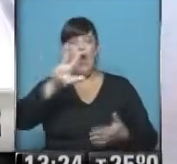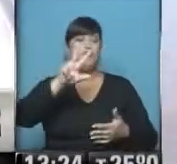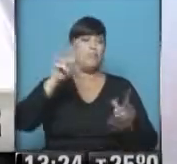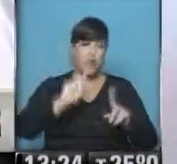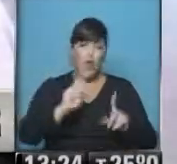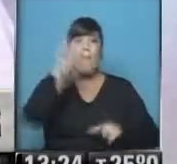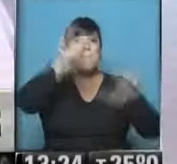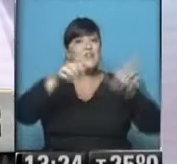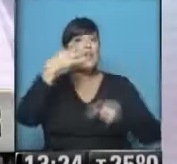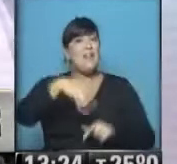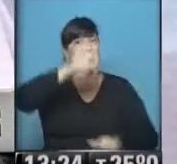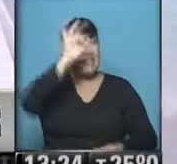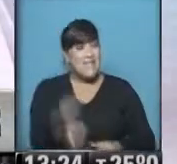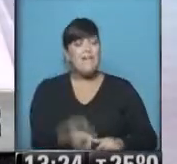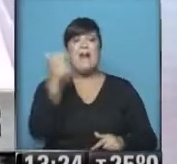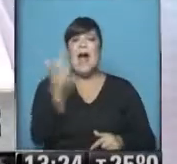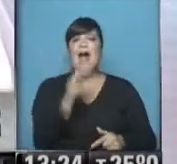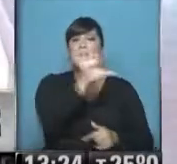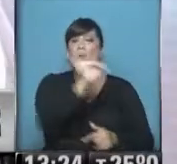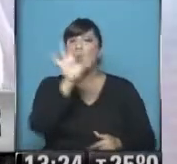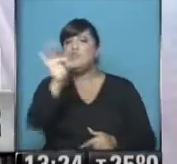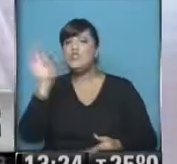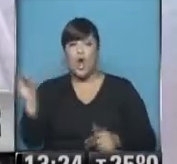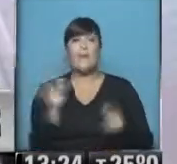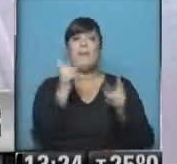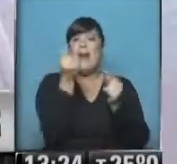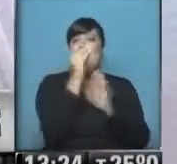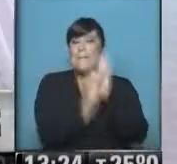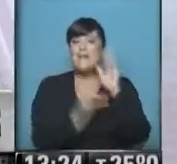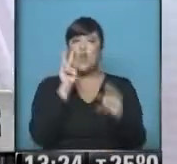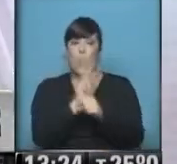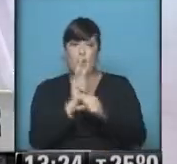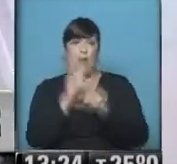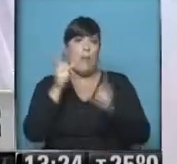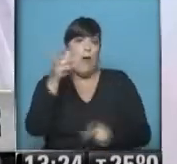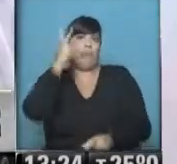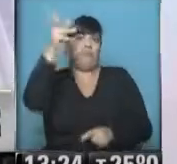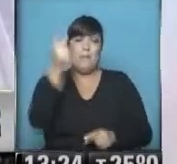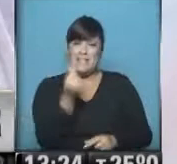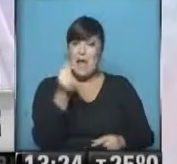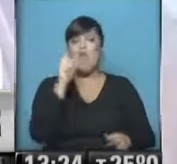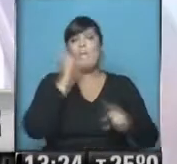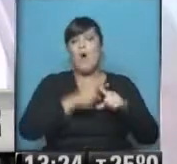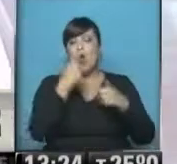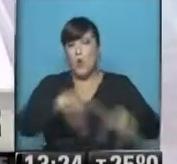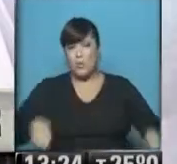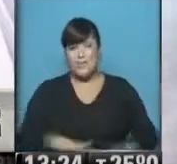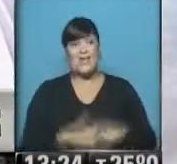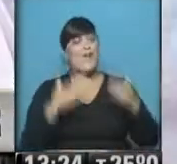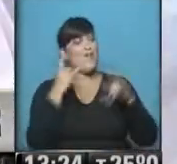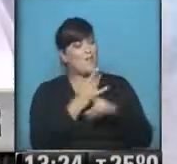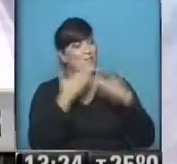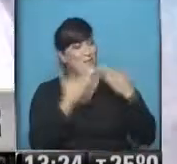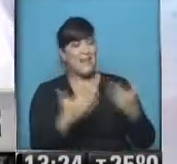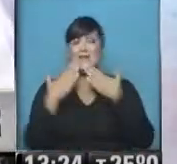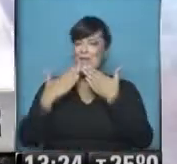lo que tiene que ser los consumidores es que tiene alternativas a precios cuidados para evitar abusos Y para evitar que cobren de más por los útiles escolares Augusto como siempre Gracias